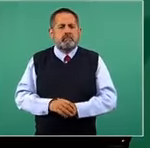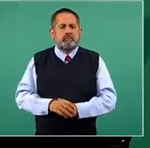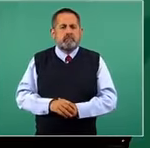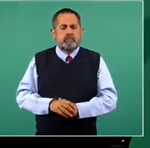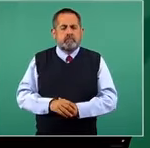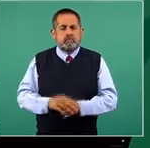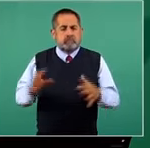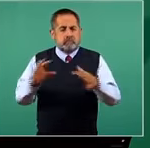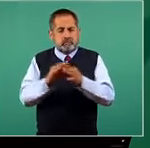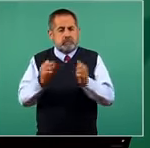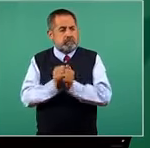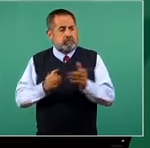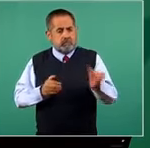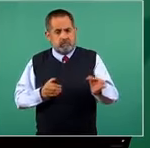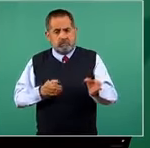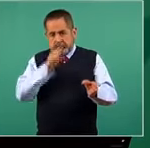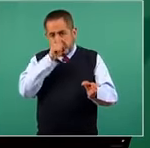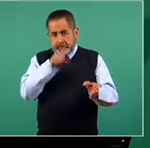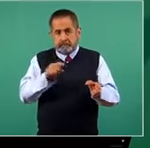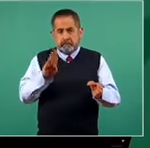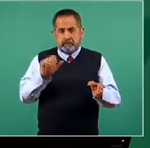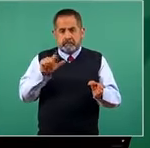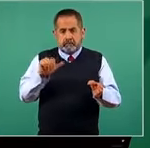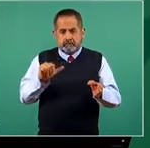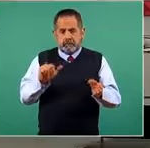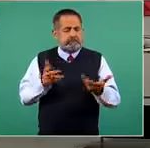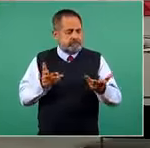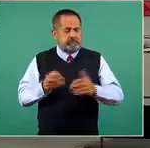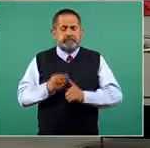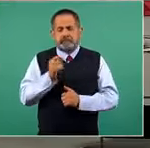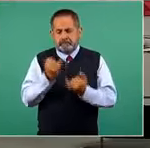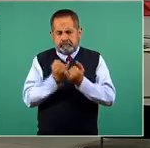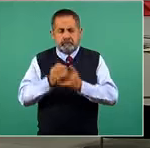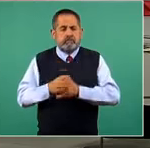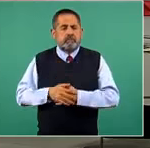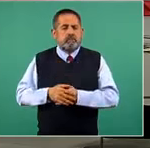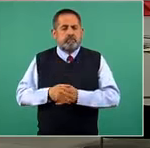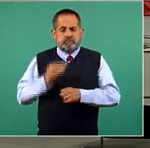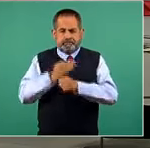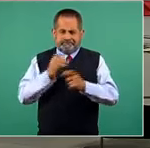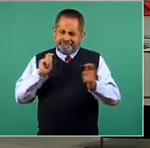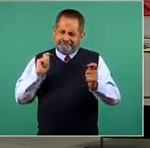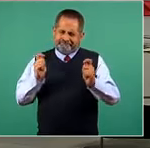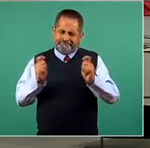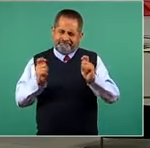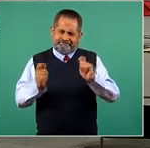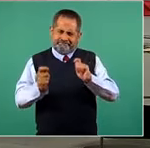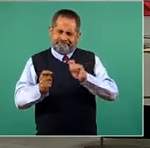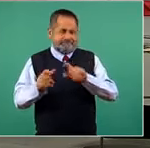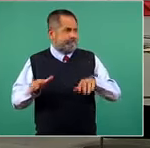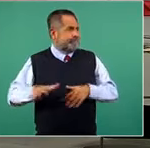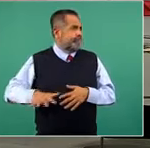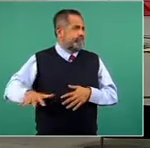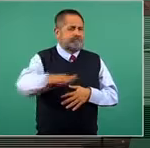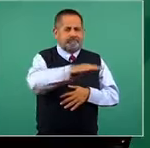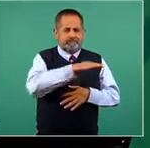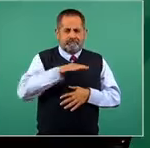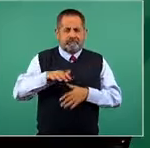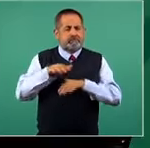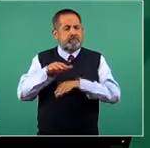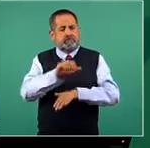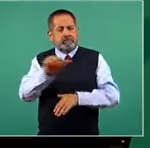Se relaciona con lo que comentábamos aquí con Blanca Baladíez de Milenio. Estamos transformando el Sistema Nacional de Salud. El paso